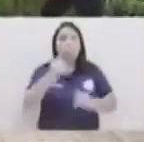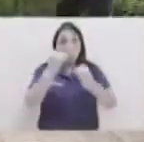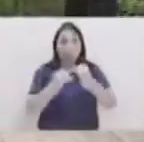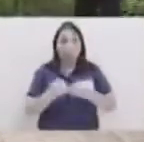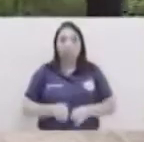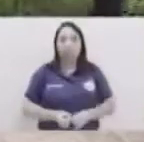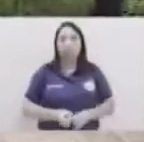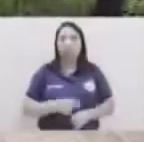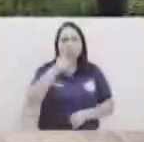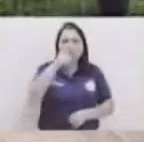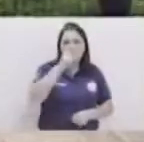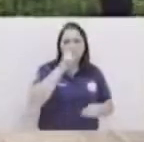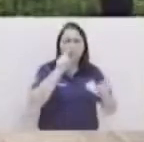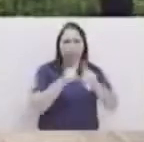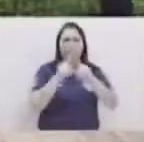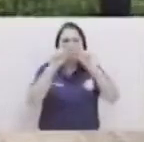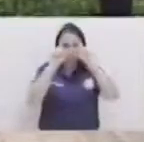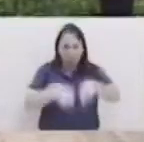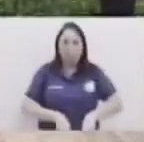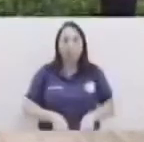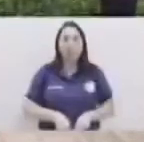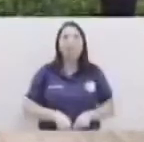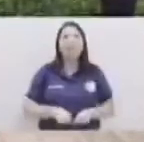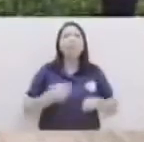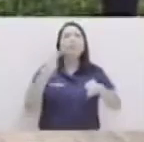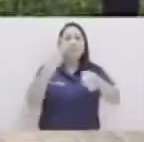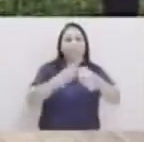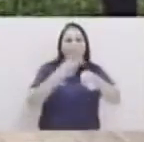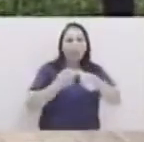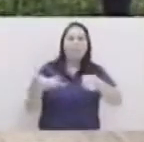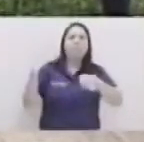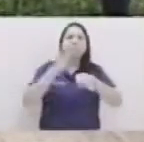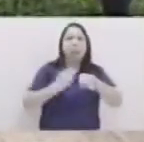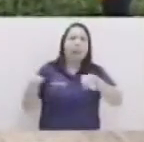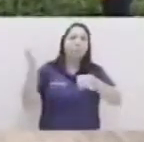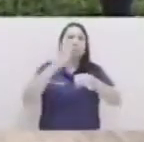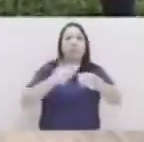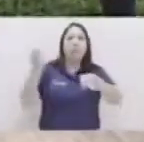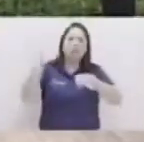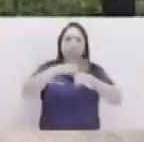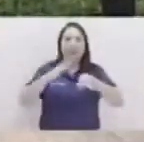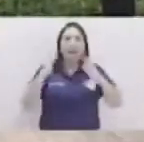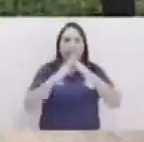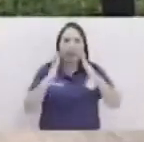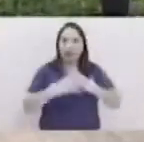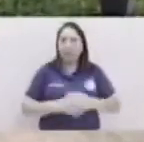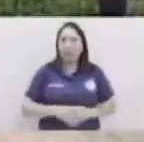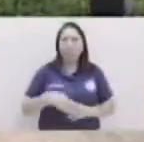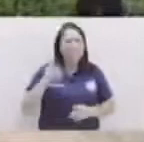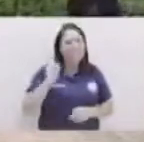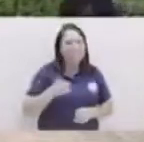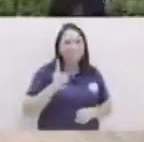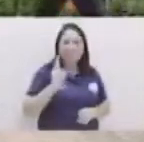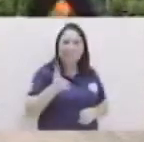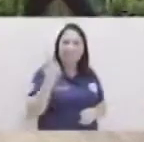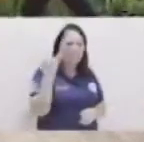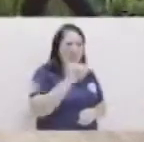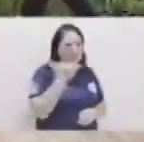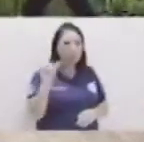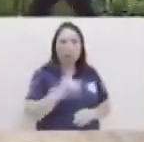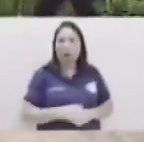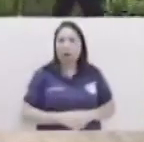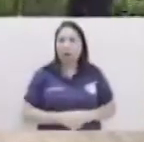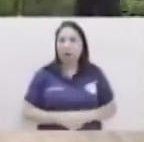Último, tú puedes realizar más repeticiones en casa. Siguiente ejercicio, siempre siguiendo la misma